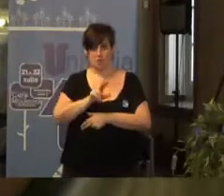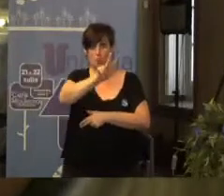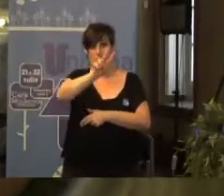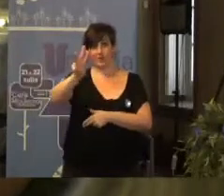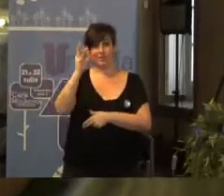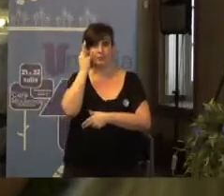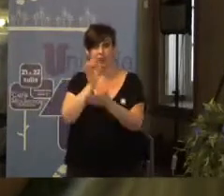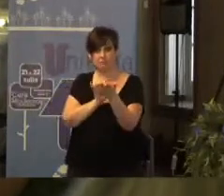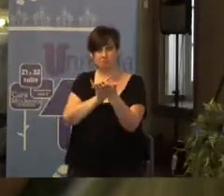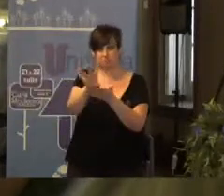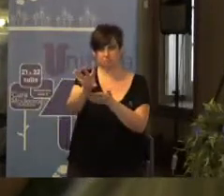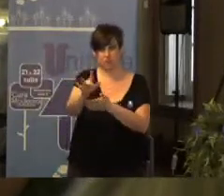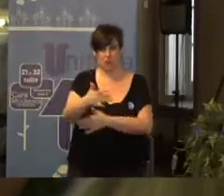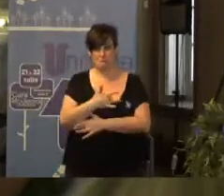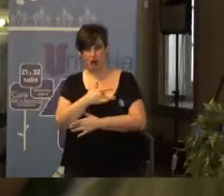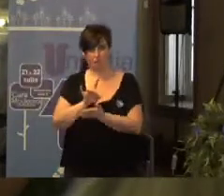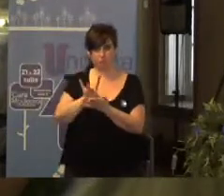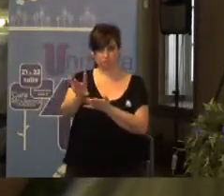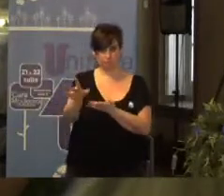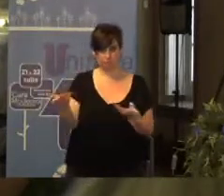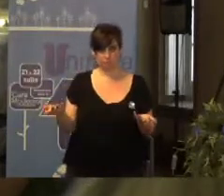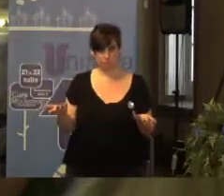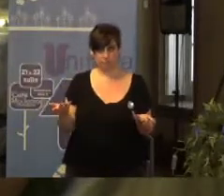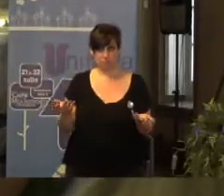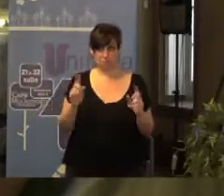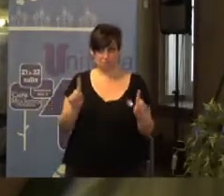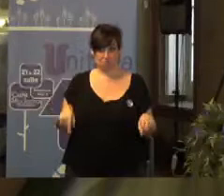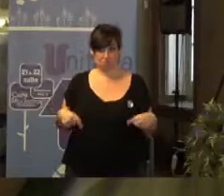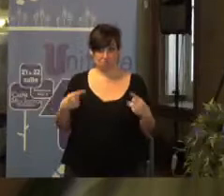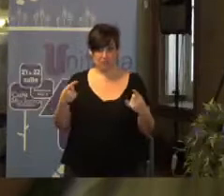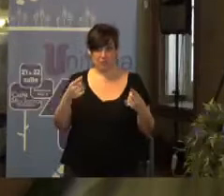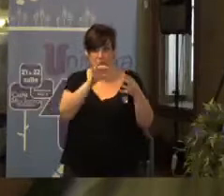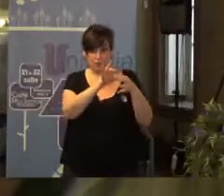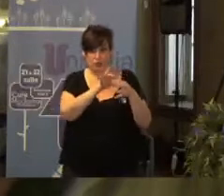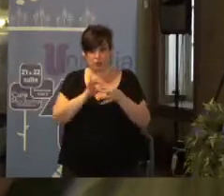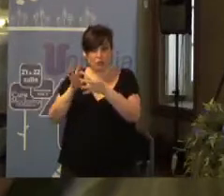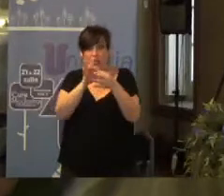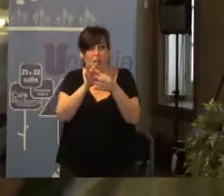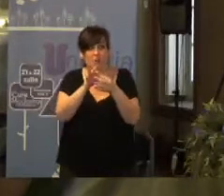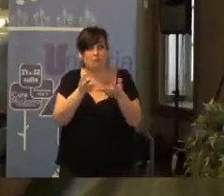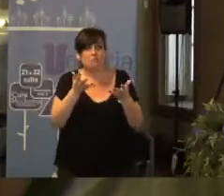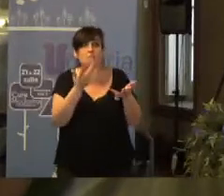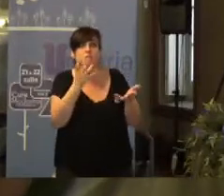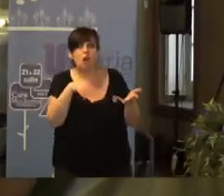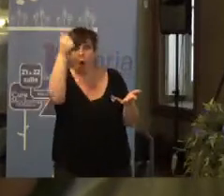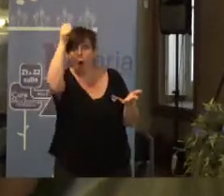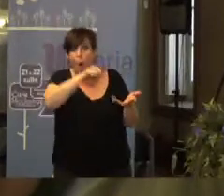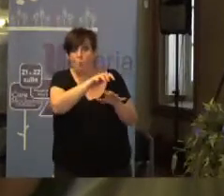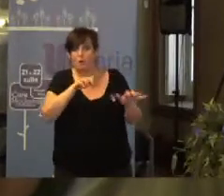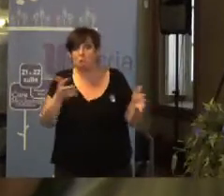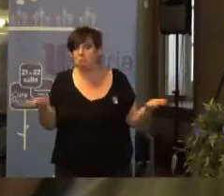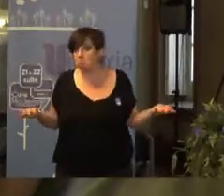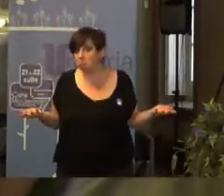dunha tacada, e na solidaridade ali solo prácticamente estamos homes. Eu me fago esa